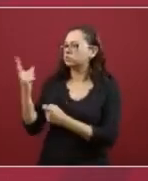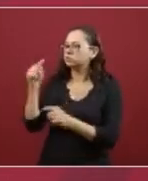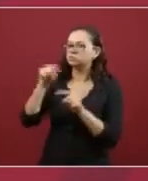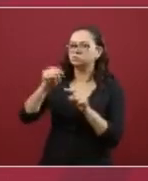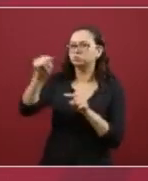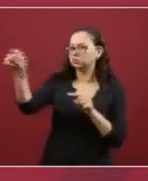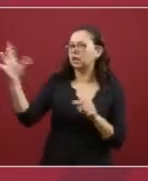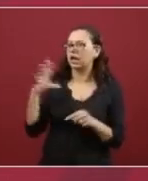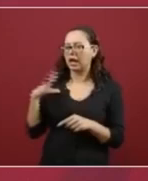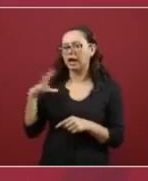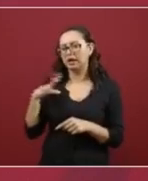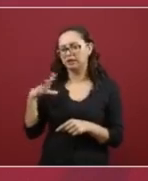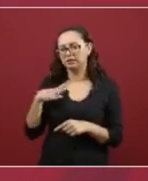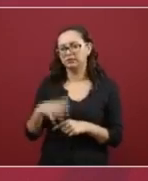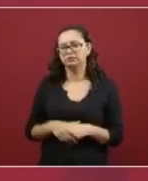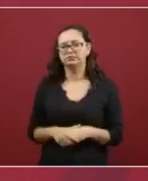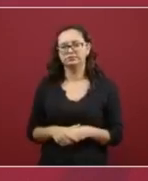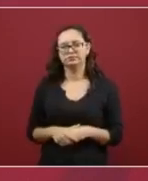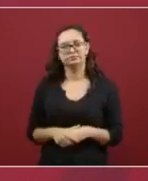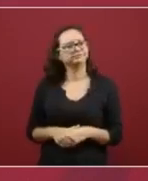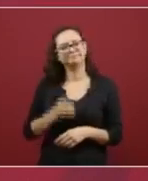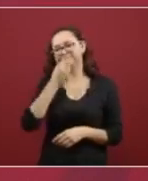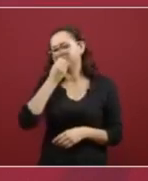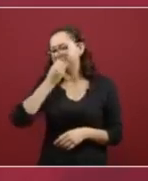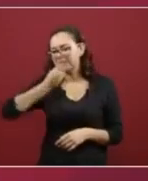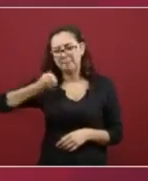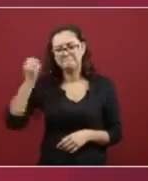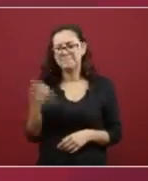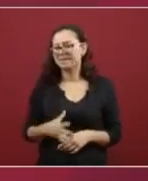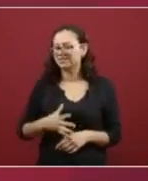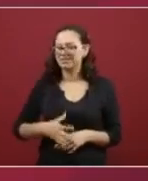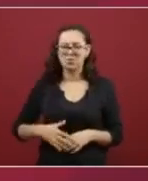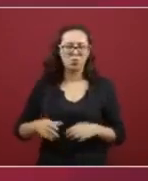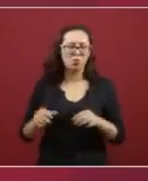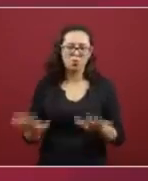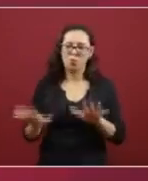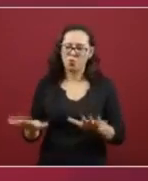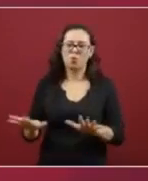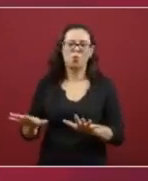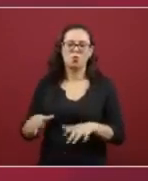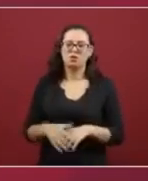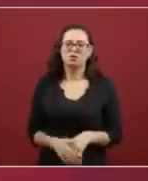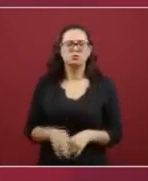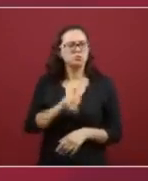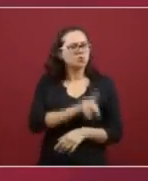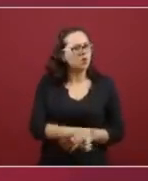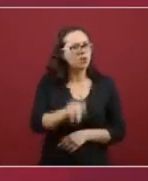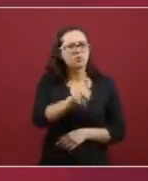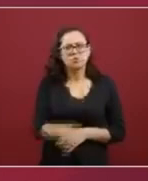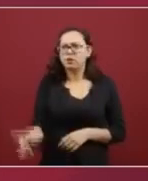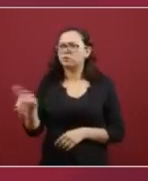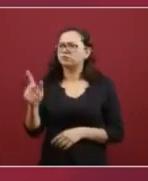esta práctica que es extraordinaria, ejemplar, que va uno por los pueblos y